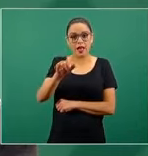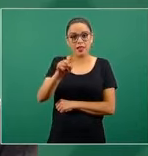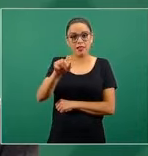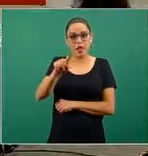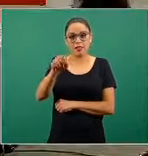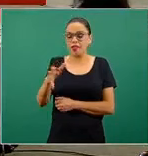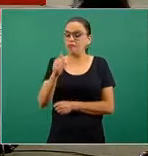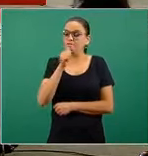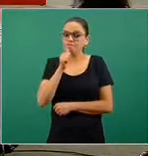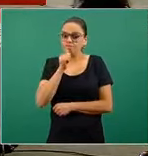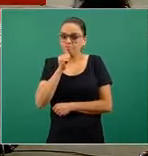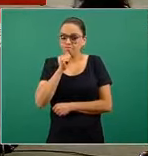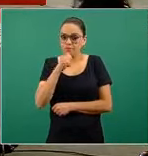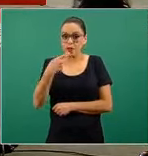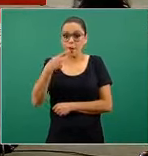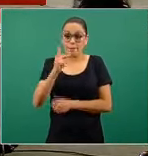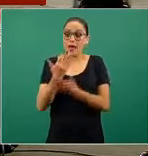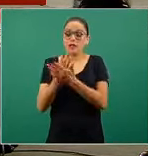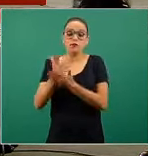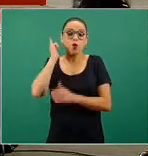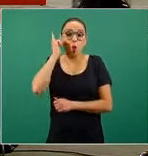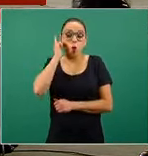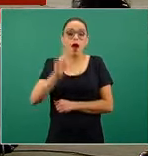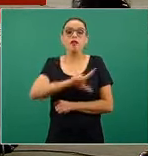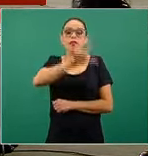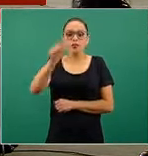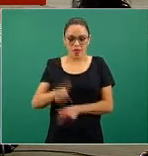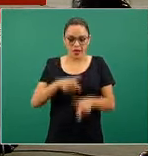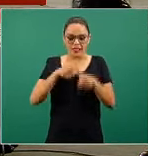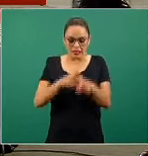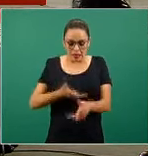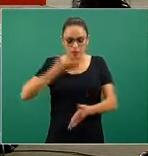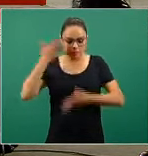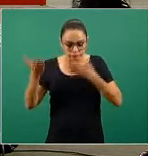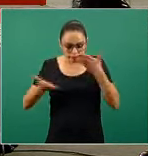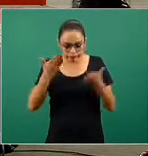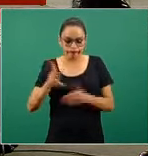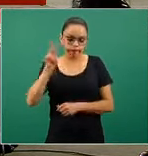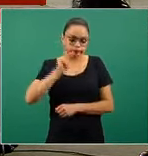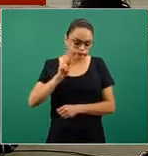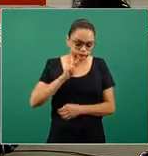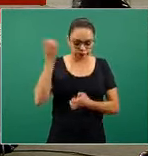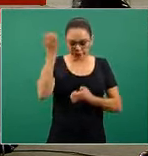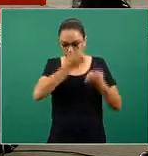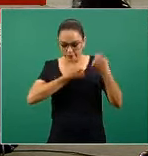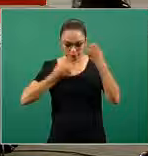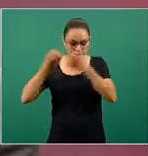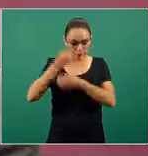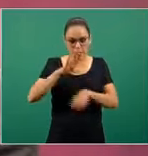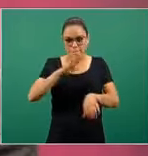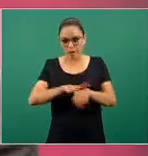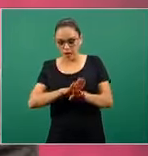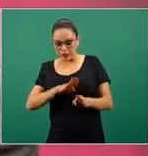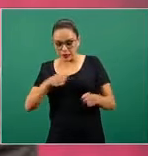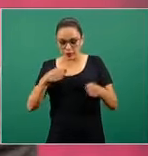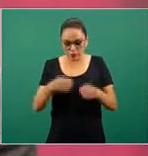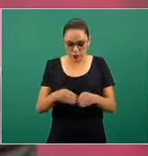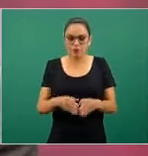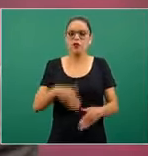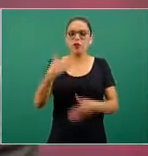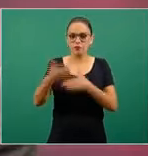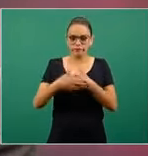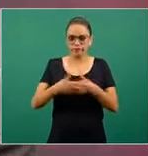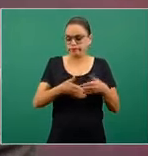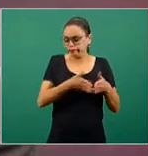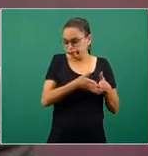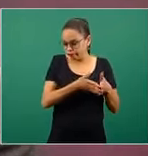con la información del seguimiento de los ensayos clínicos y seguramente subestudios específicos que estarán en curso por parte